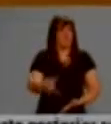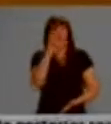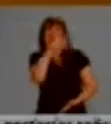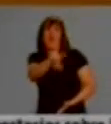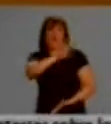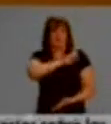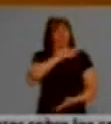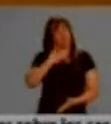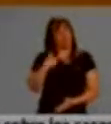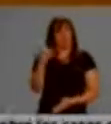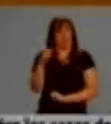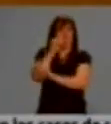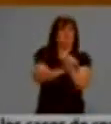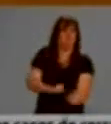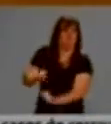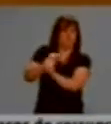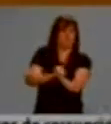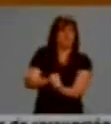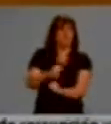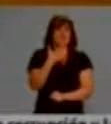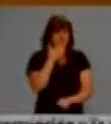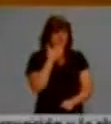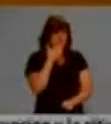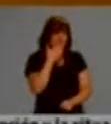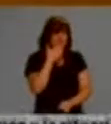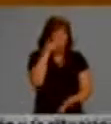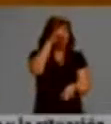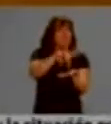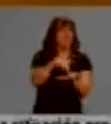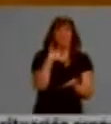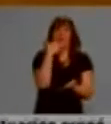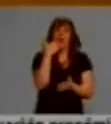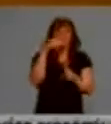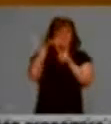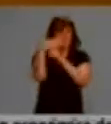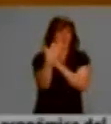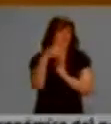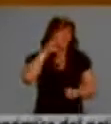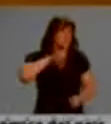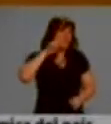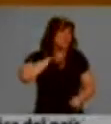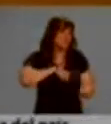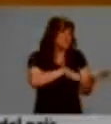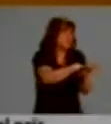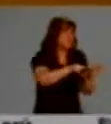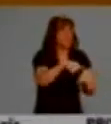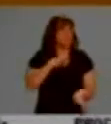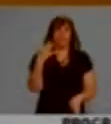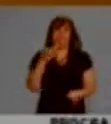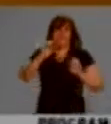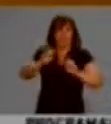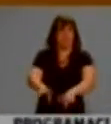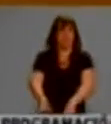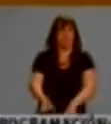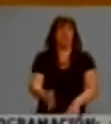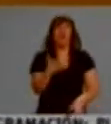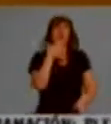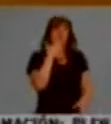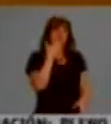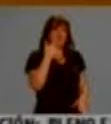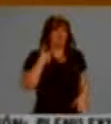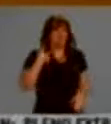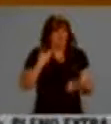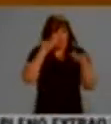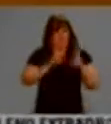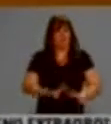se defienda. Si hubiera que dimitir por cada insidia que se propaga sobre nosotros, si hubiera que renunciar al